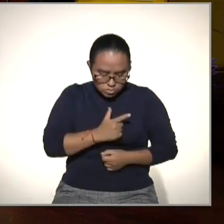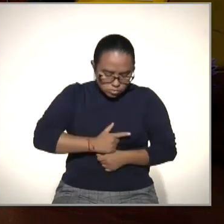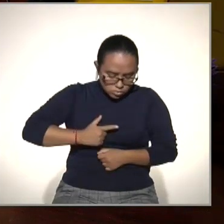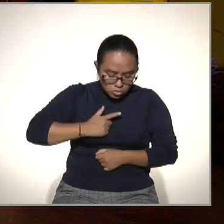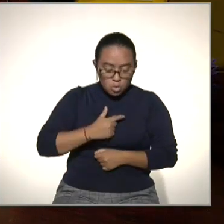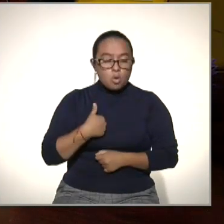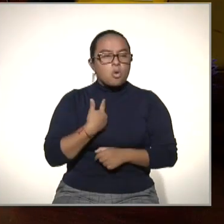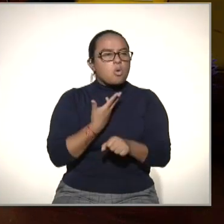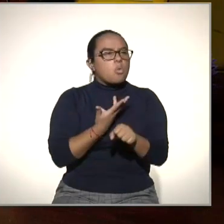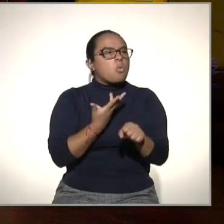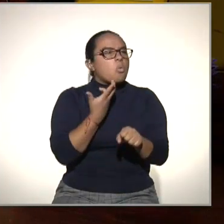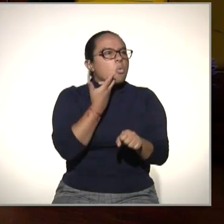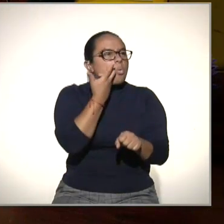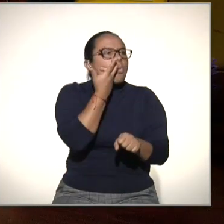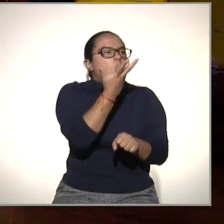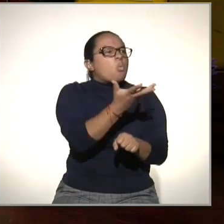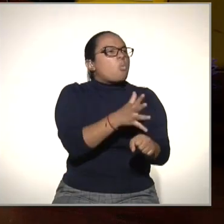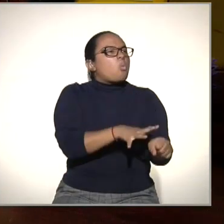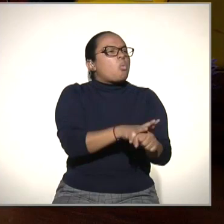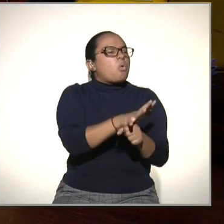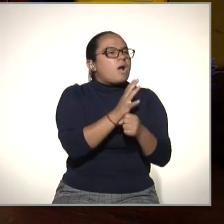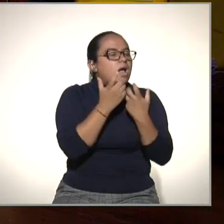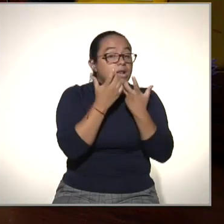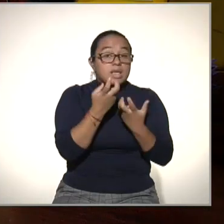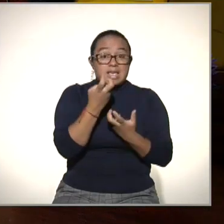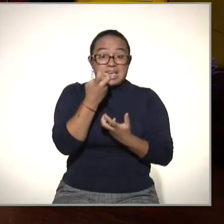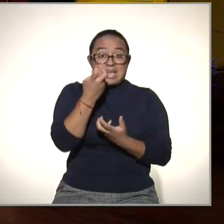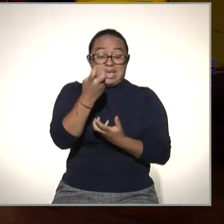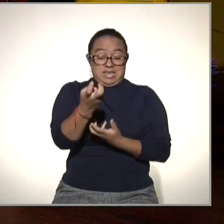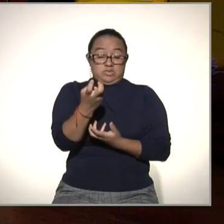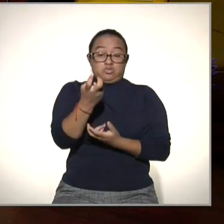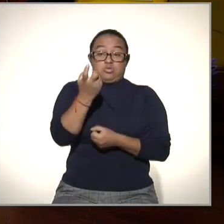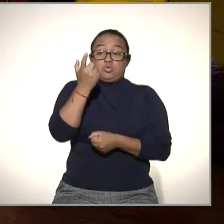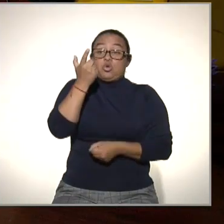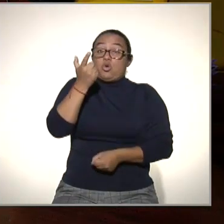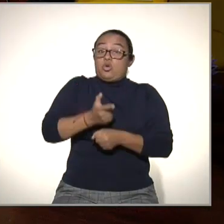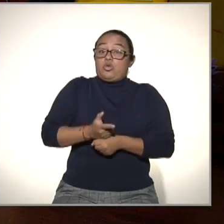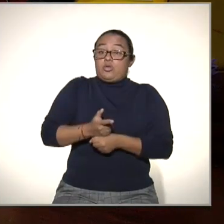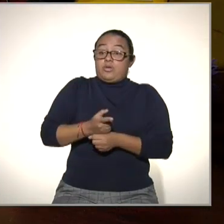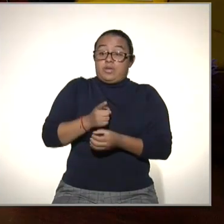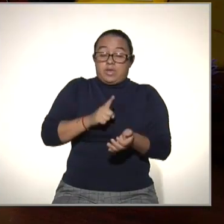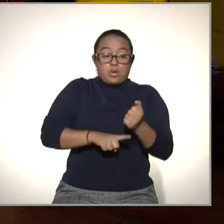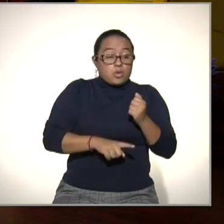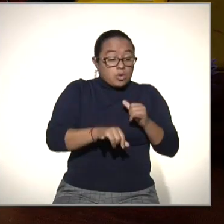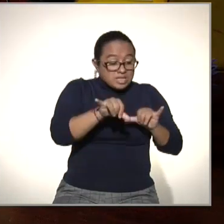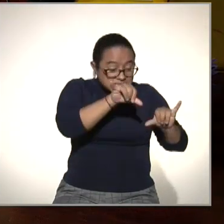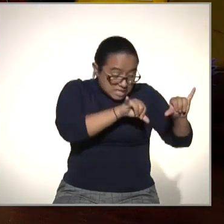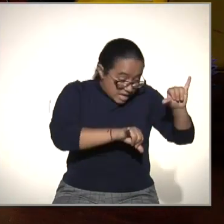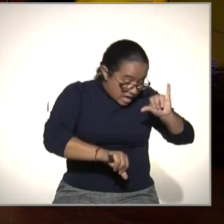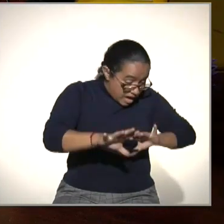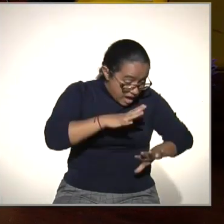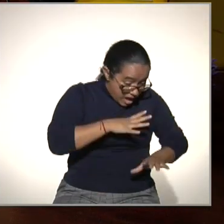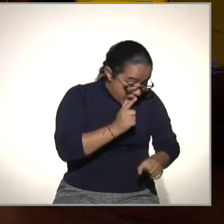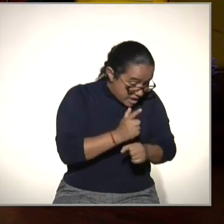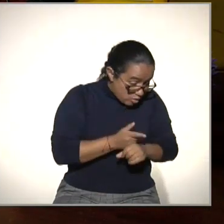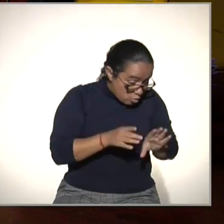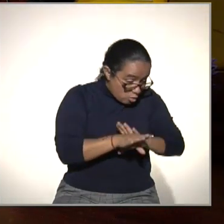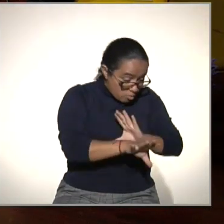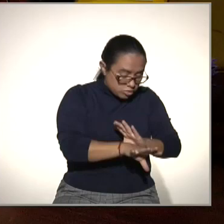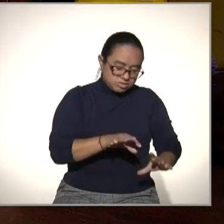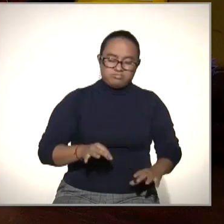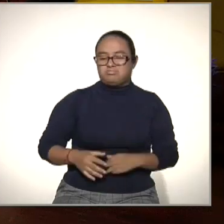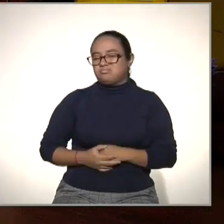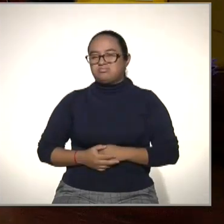del deseo. Y ese deseo, esa complejidad, no la encontramos en ningún dato biológico. Entonces, con eso no